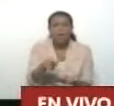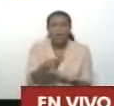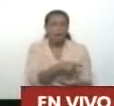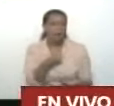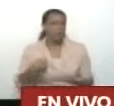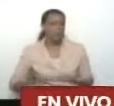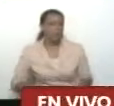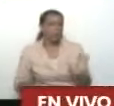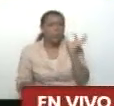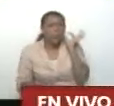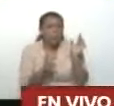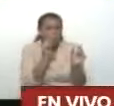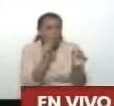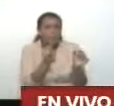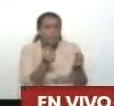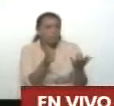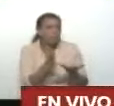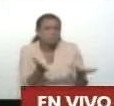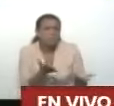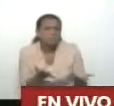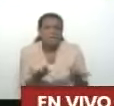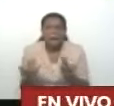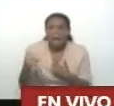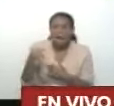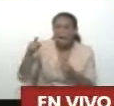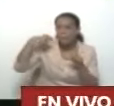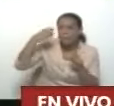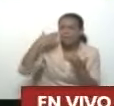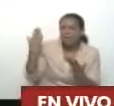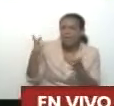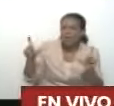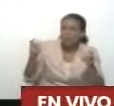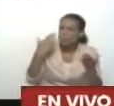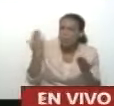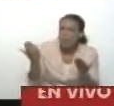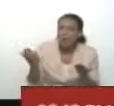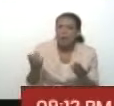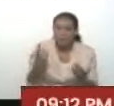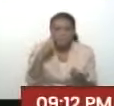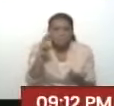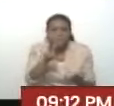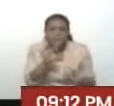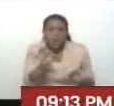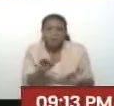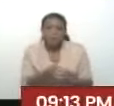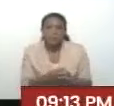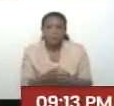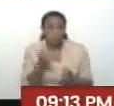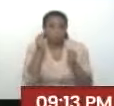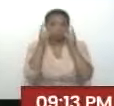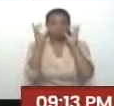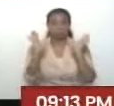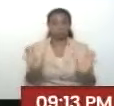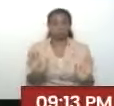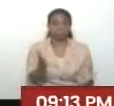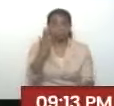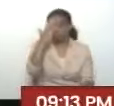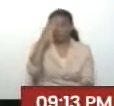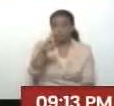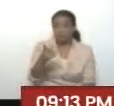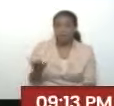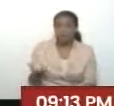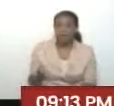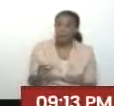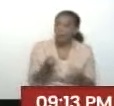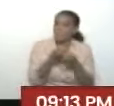Chin-Chin con David? ¿Tenemos alguna imagen? Vamos a buscarla para ver eso. Eso sí me sorprende, no lo sabía. Eso,